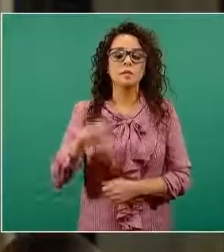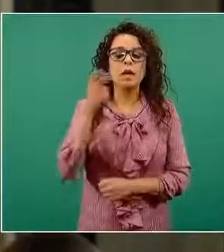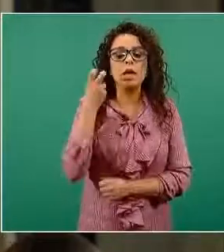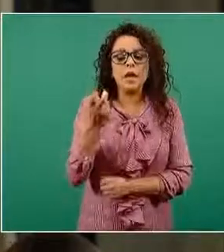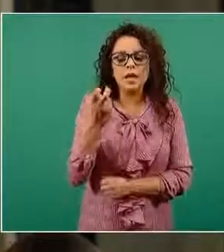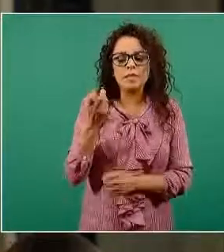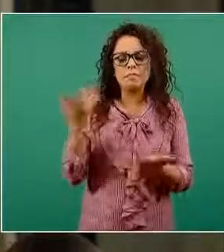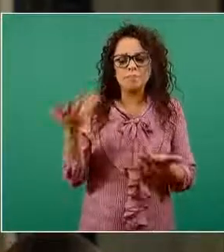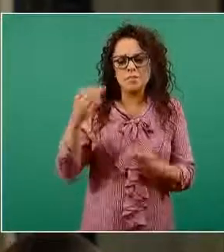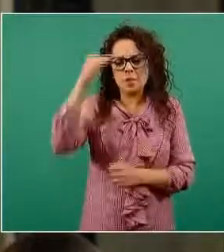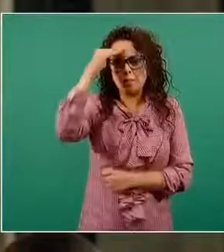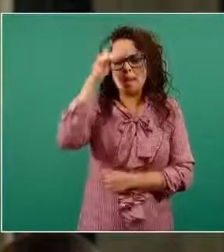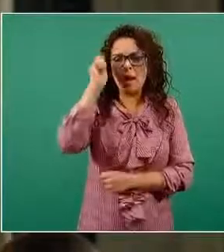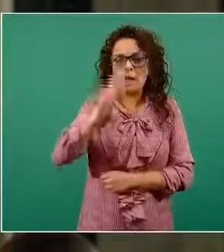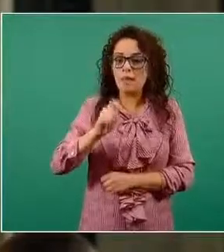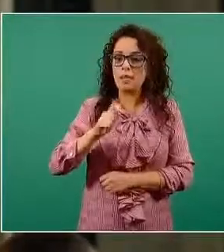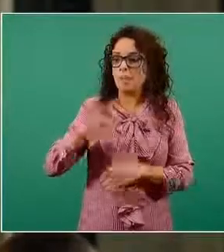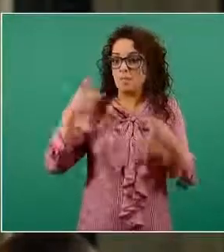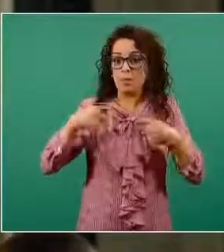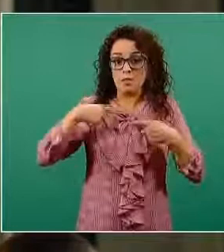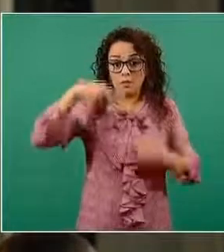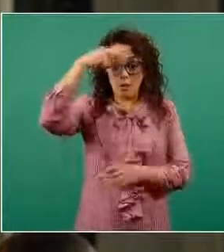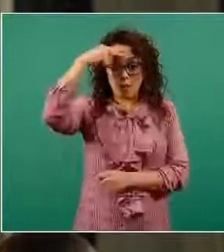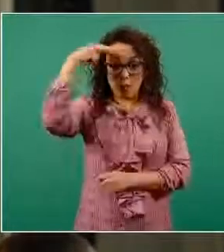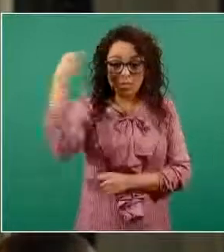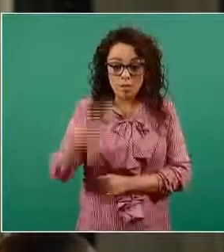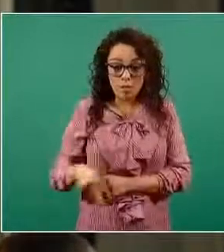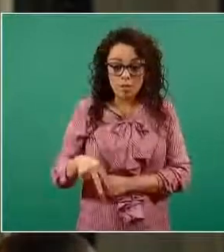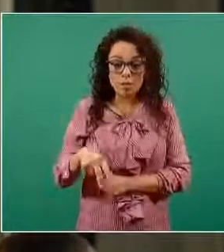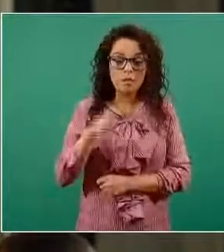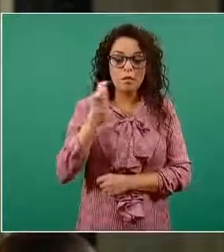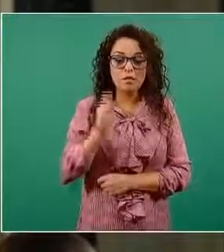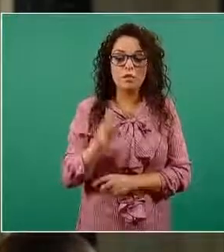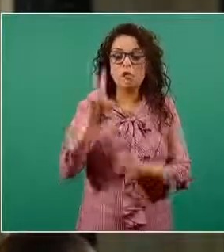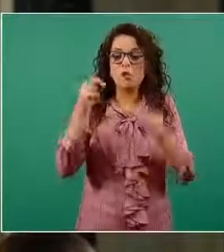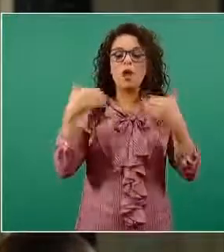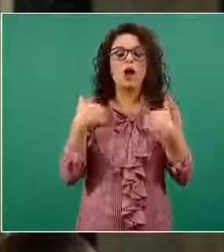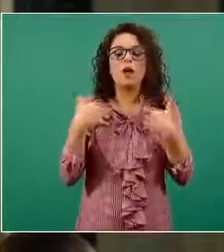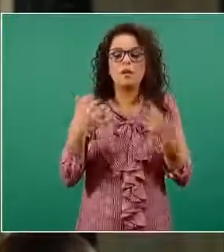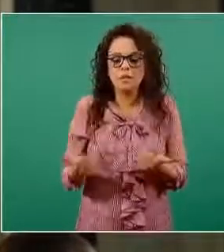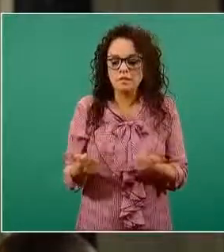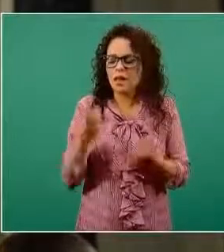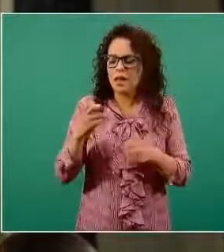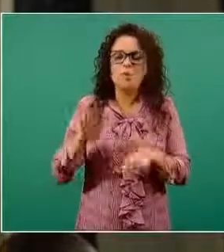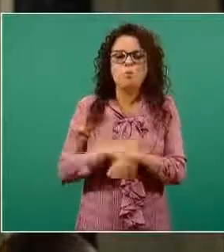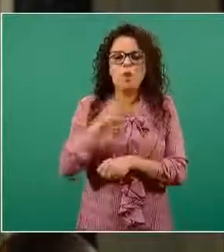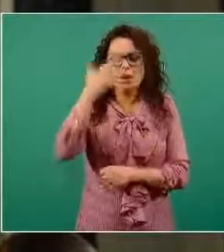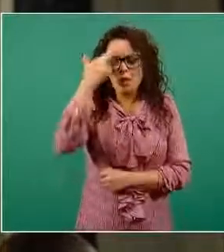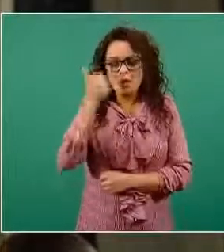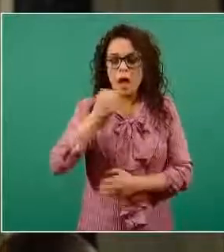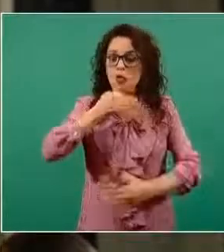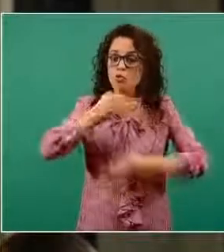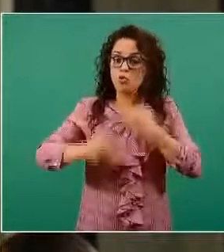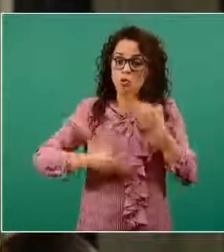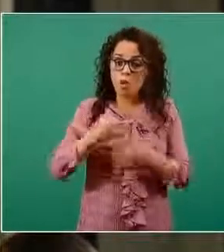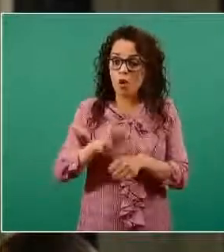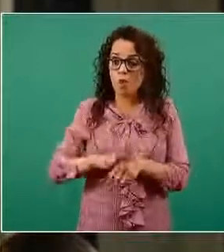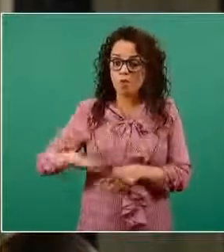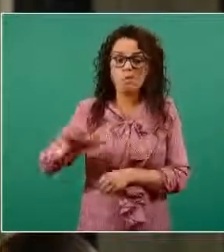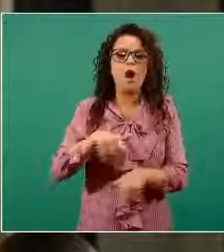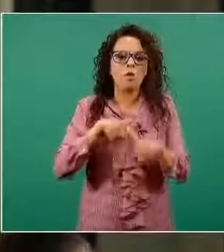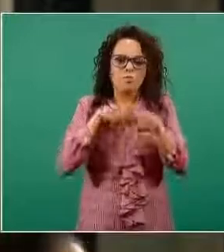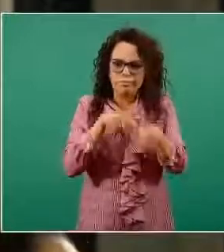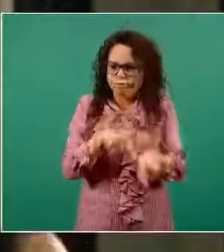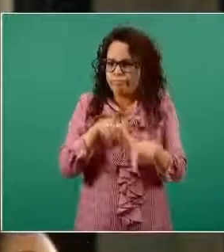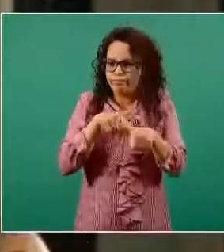embargo, la mayoría de los mexicanos, de los ciudadanos, no la comprendemos del todo, puesto que todos nosotros hemos seguido